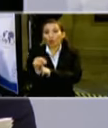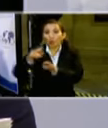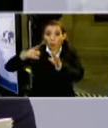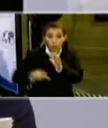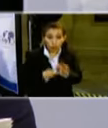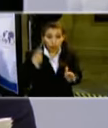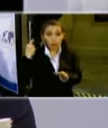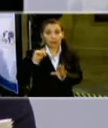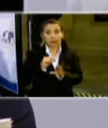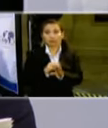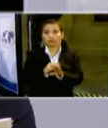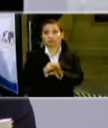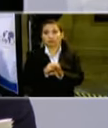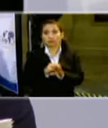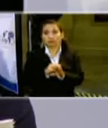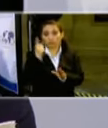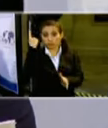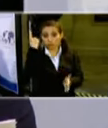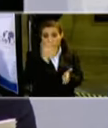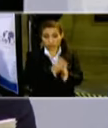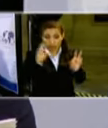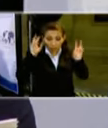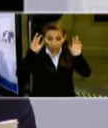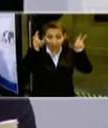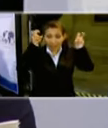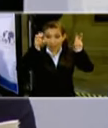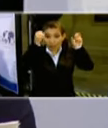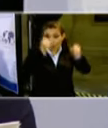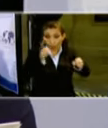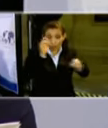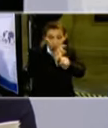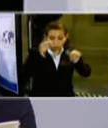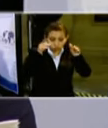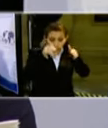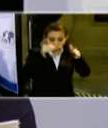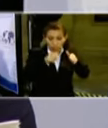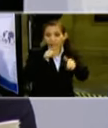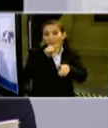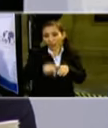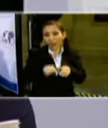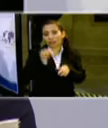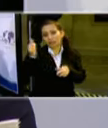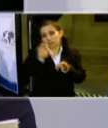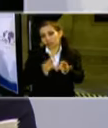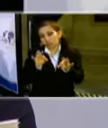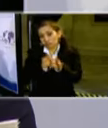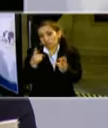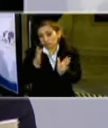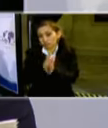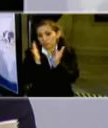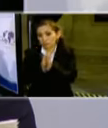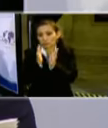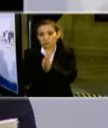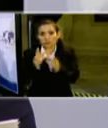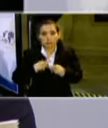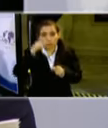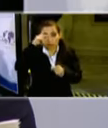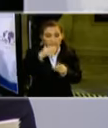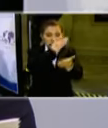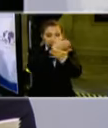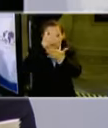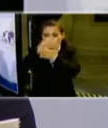a concentrarse solamente en el tema de la seguridad, y de ahí el énfasis que se ha puesto en la participación de México a